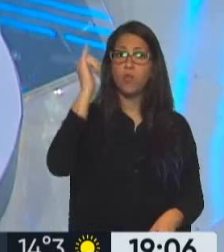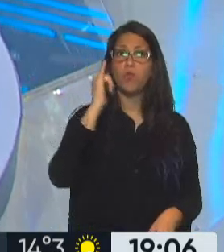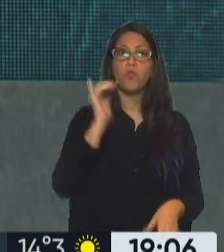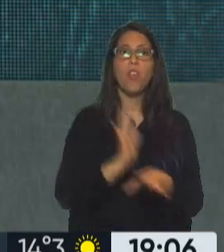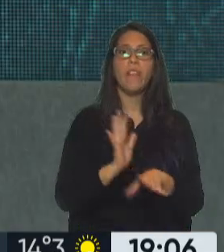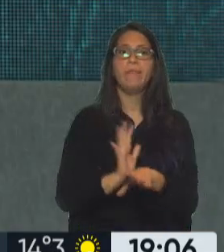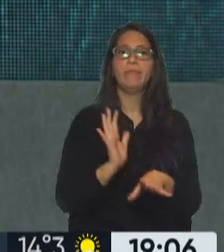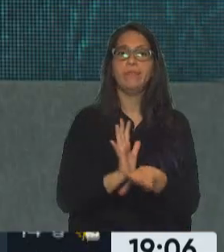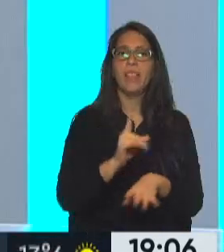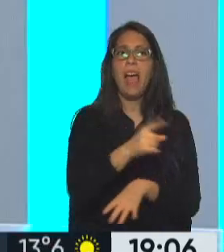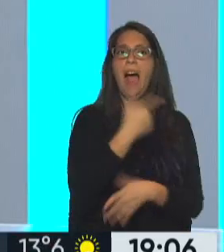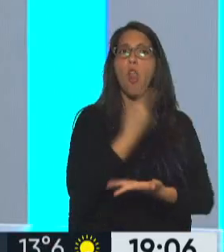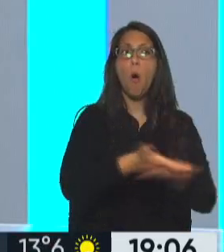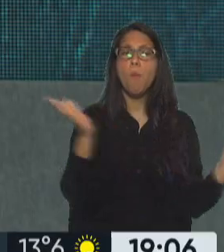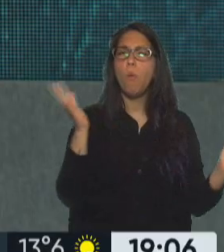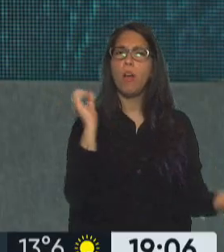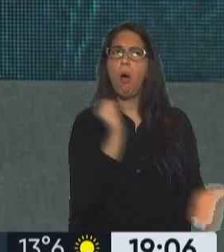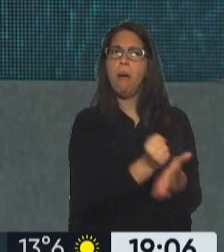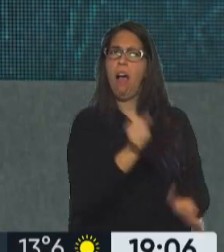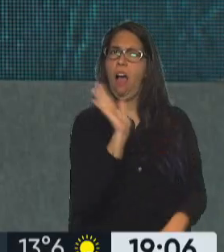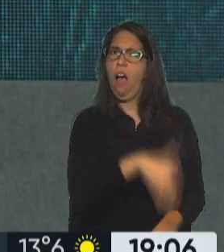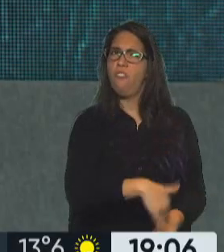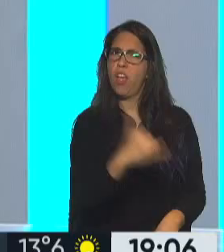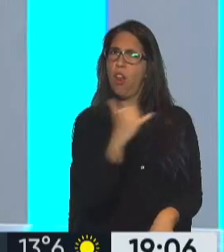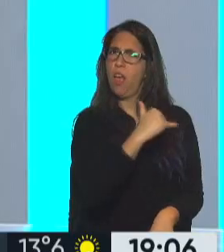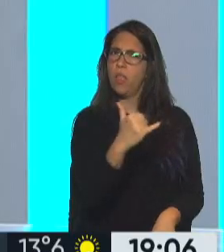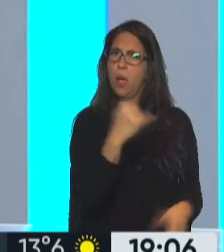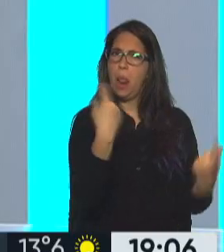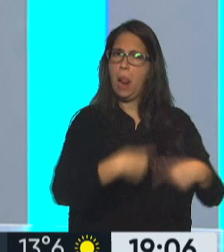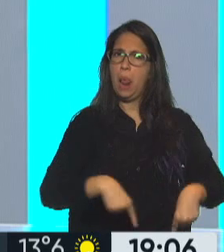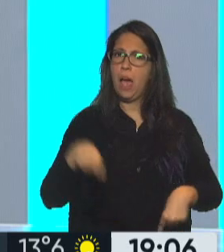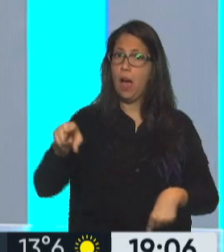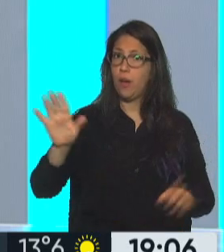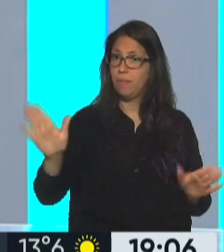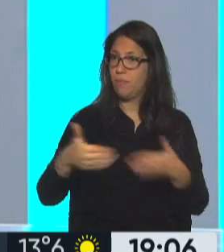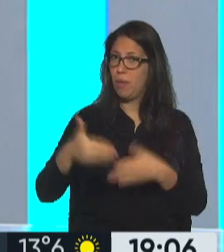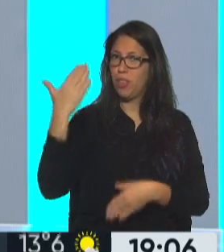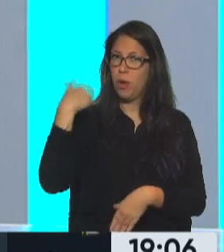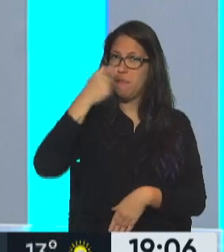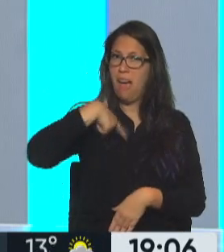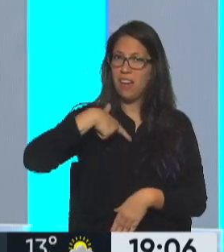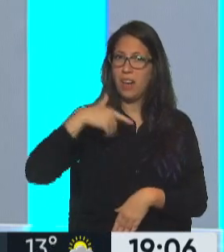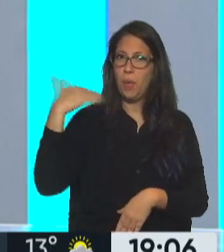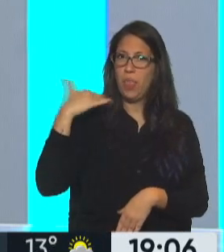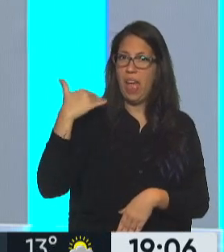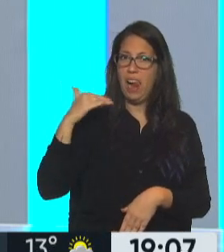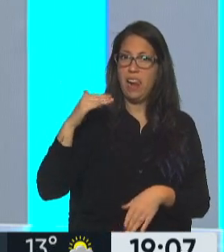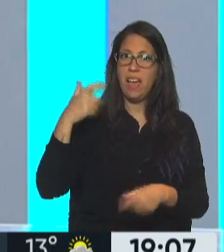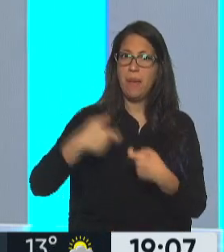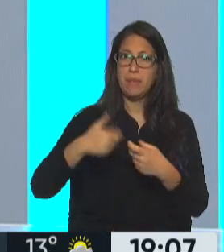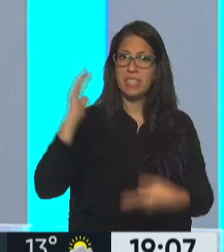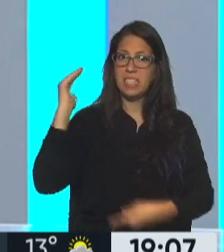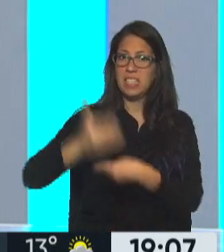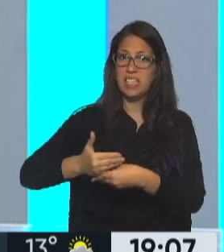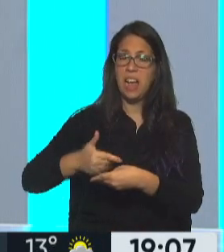además todo lo público ahora fan azul que se abrió que se cerró en la gestión de macri de Vidal y que abrió ahora